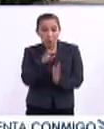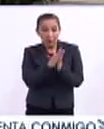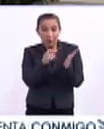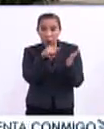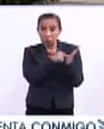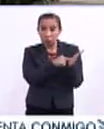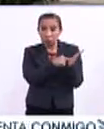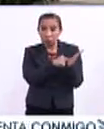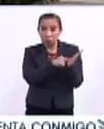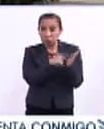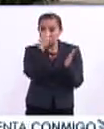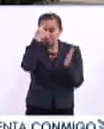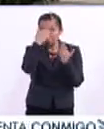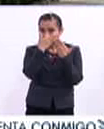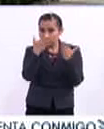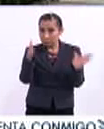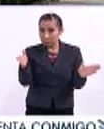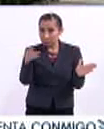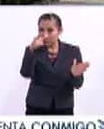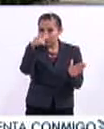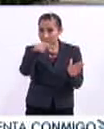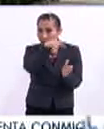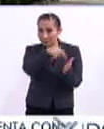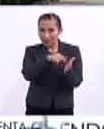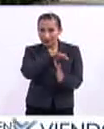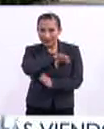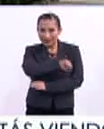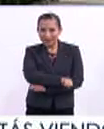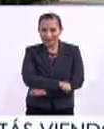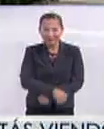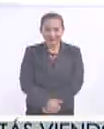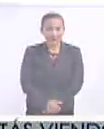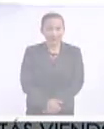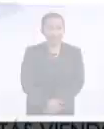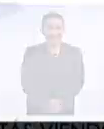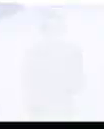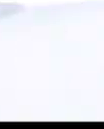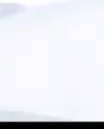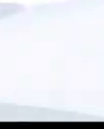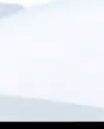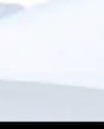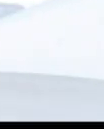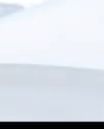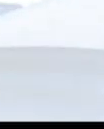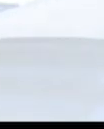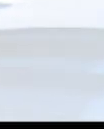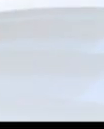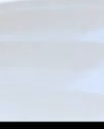la mano, nuestra mente abierta y el espacio que prefieran.